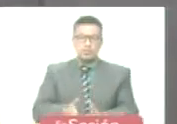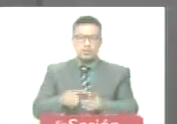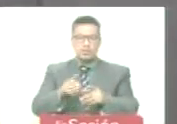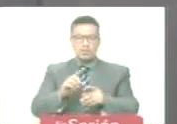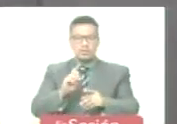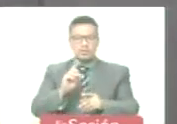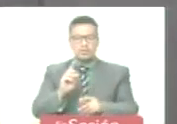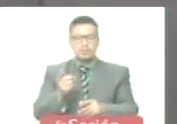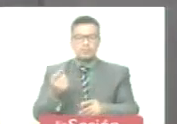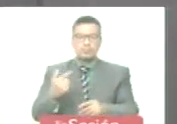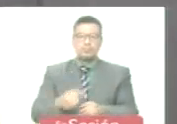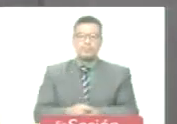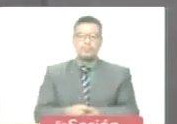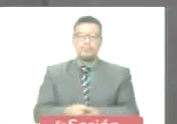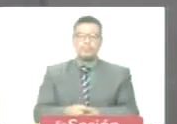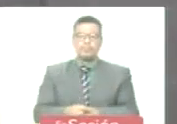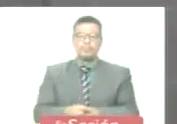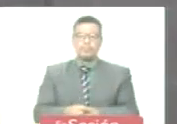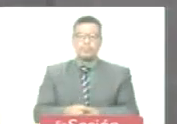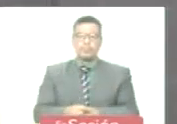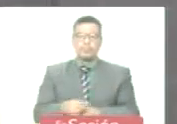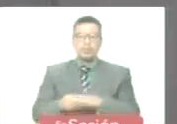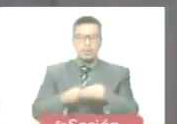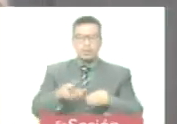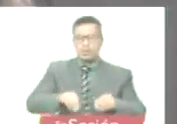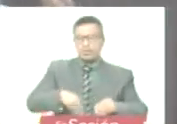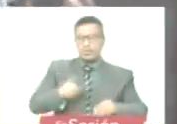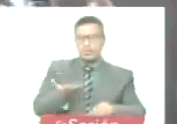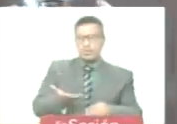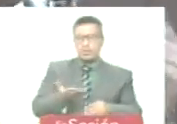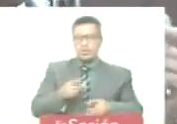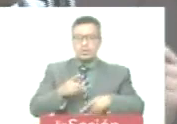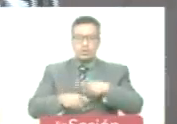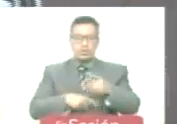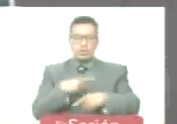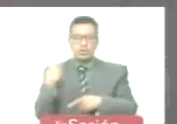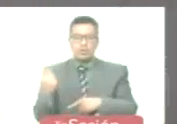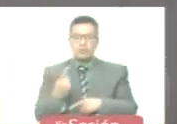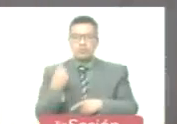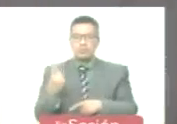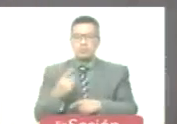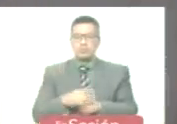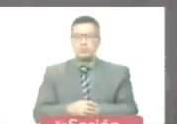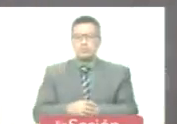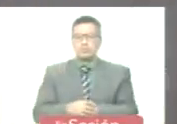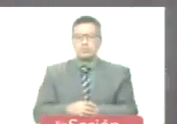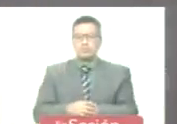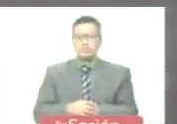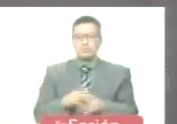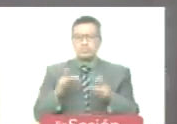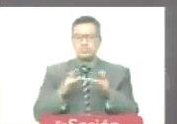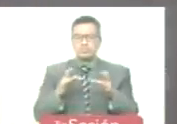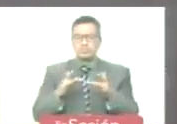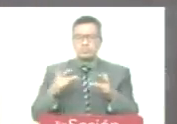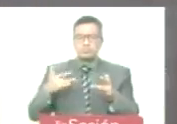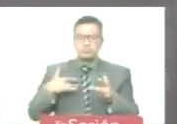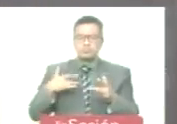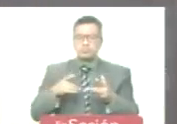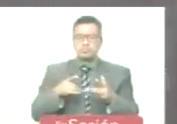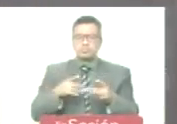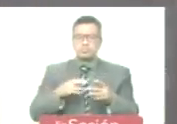nacido, a los efectos de poder desarrollar no solamente un contacto que es de carácter